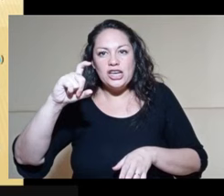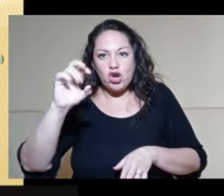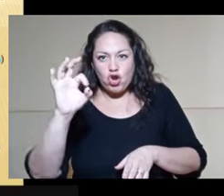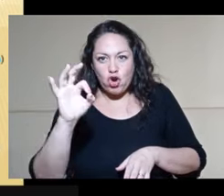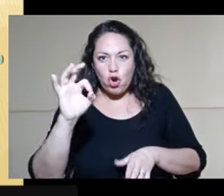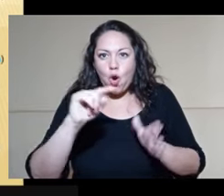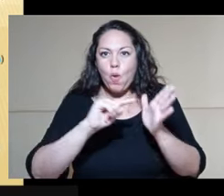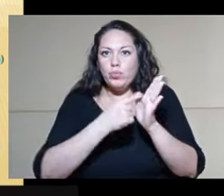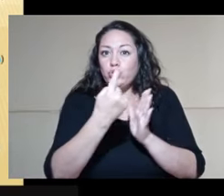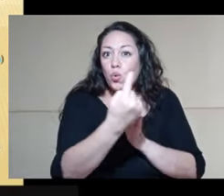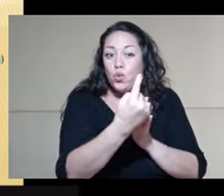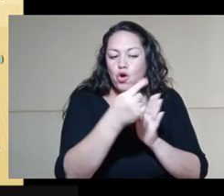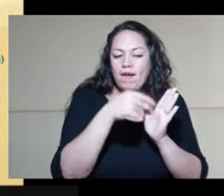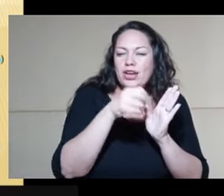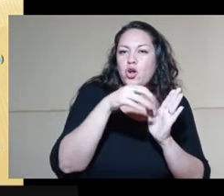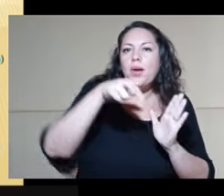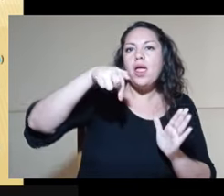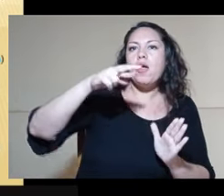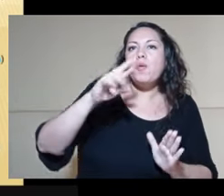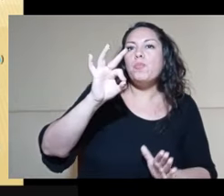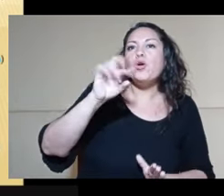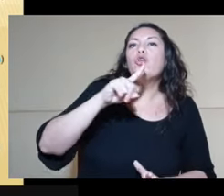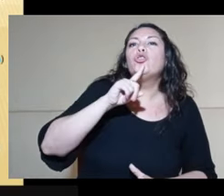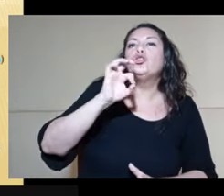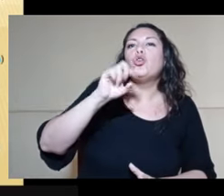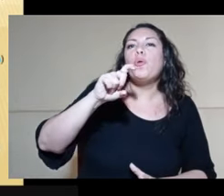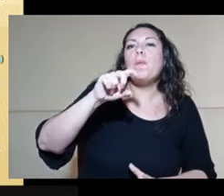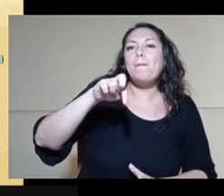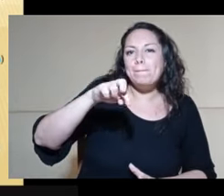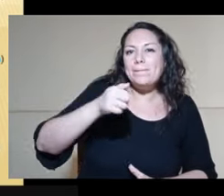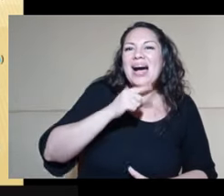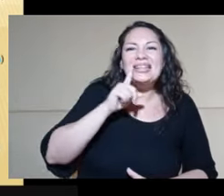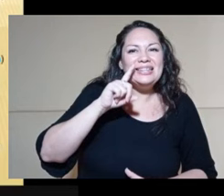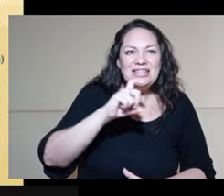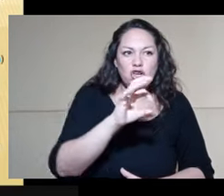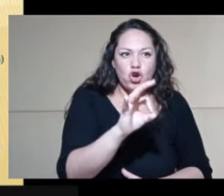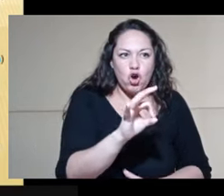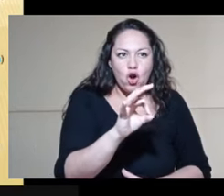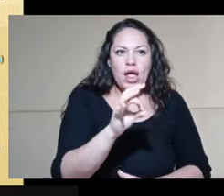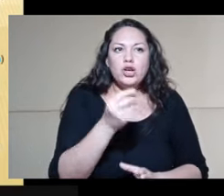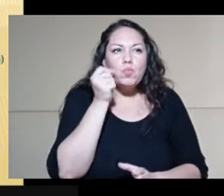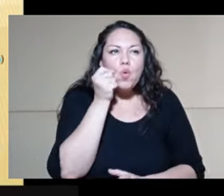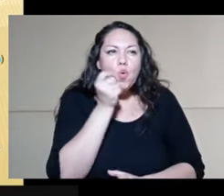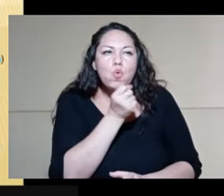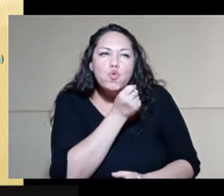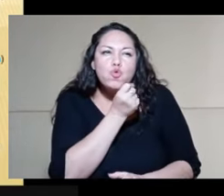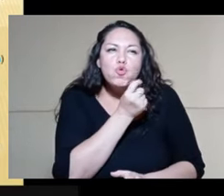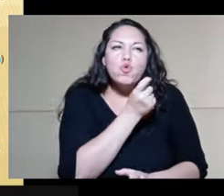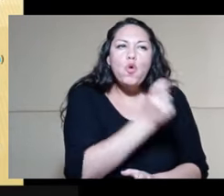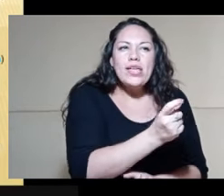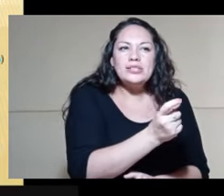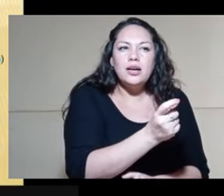Cuando solamente localizamos un solo punto, es protopático. Es decir, la sensibilidad protopática es la sensibilidad